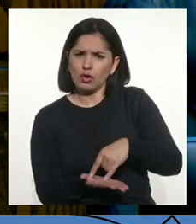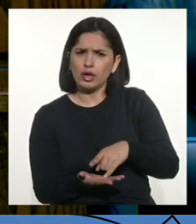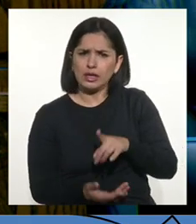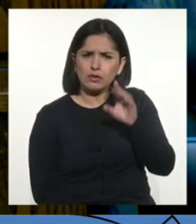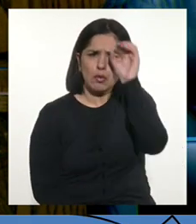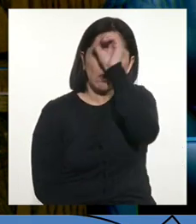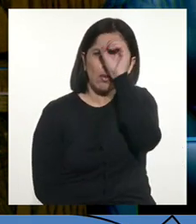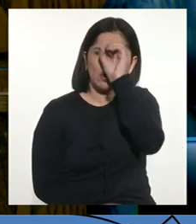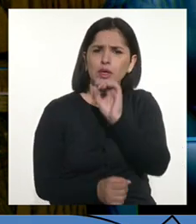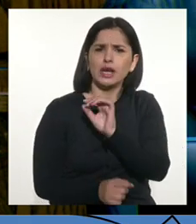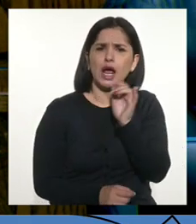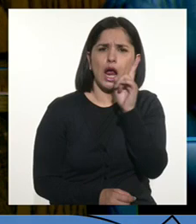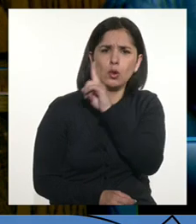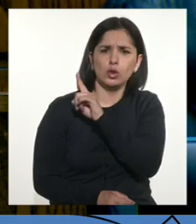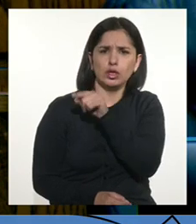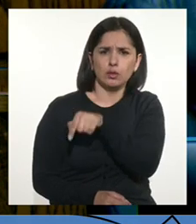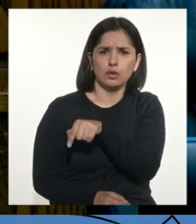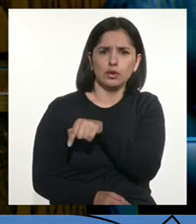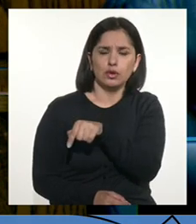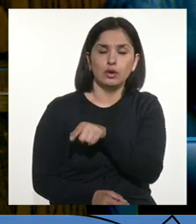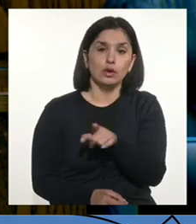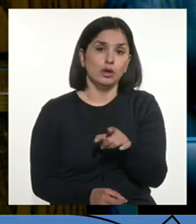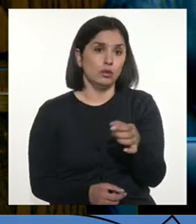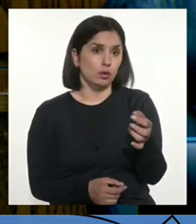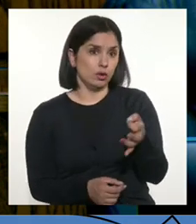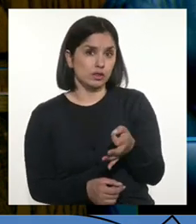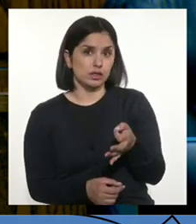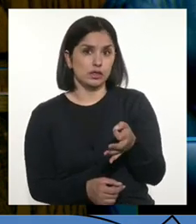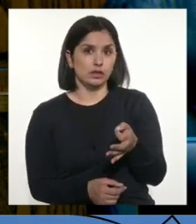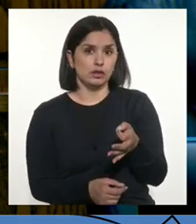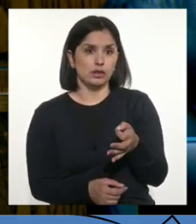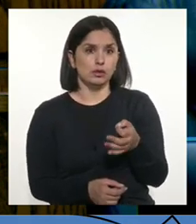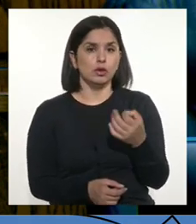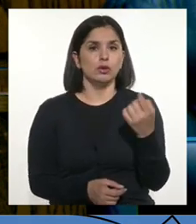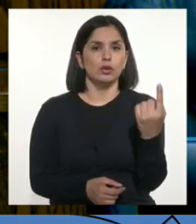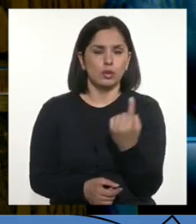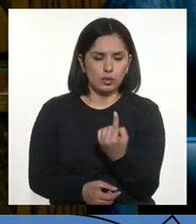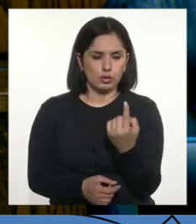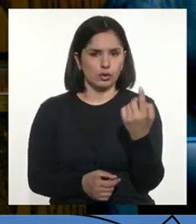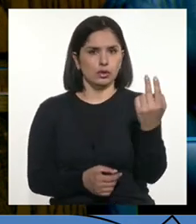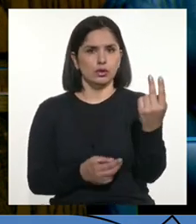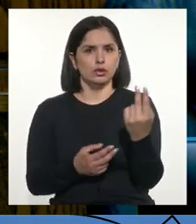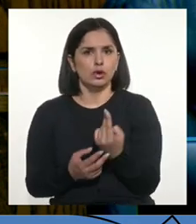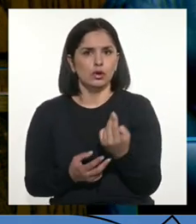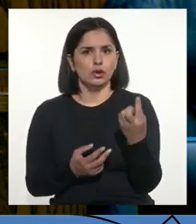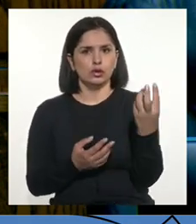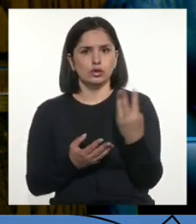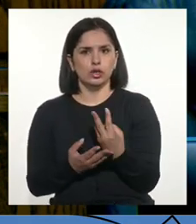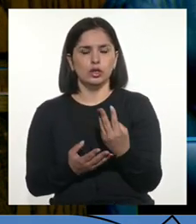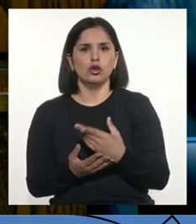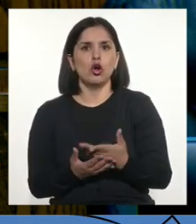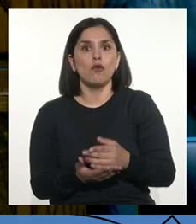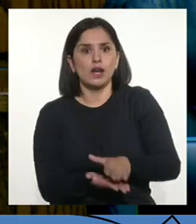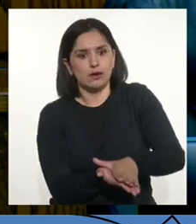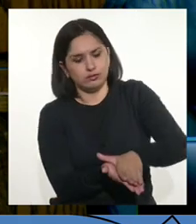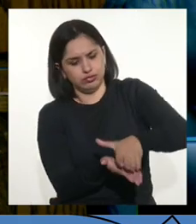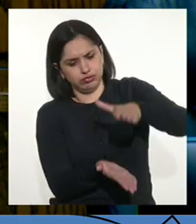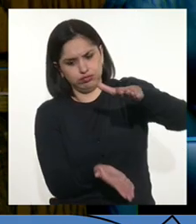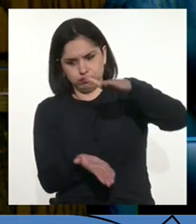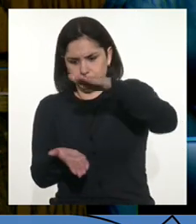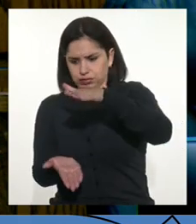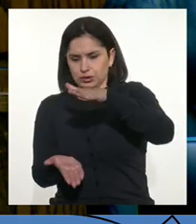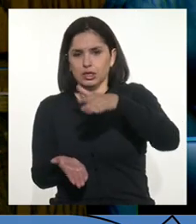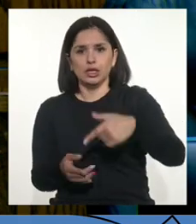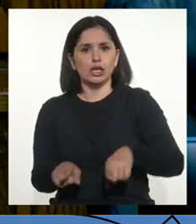decir me puedes decir si lo va a decir pero viene 1 a 1 no no va a venir uno a uno van a venir de a 100 como las que estamos